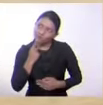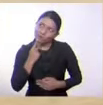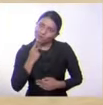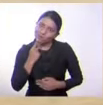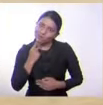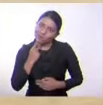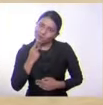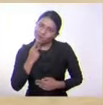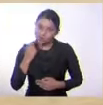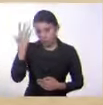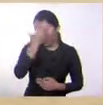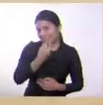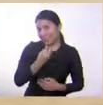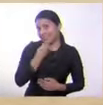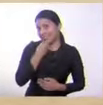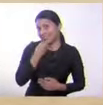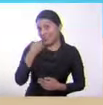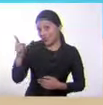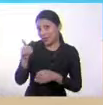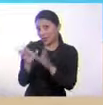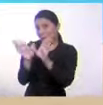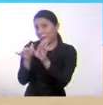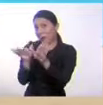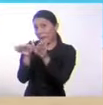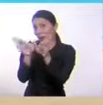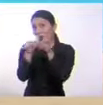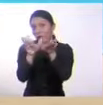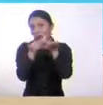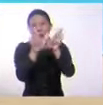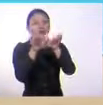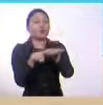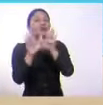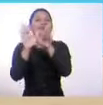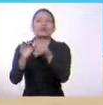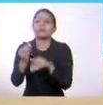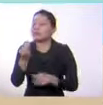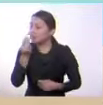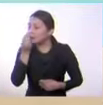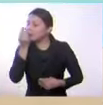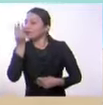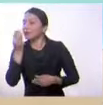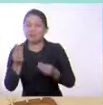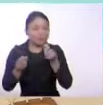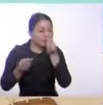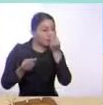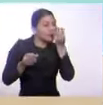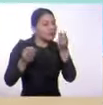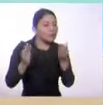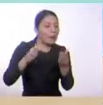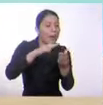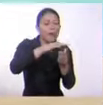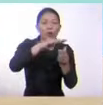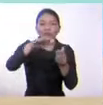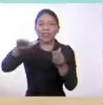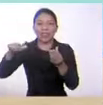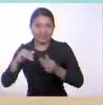Que son lindas y vuelan. Que van de flor en flor. A